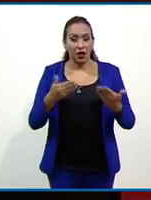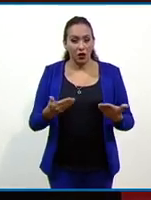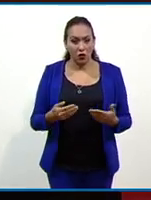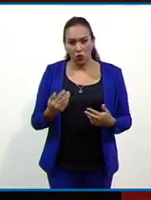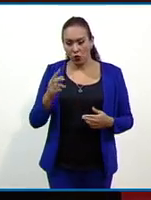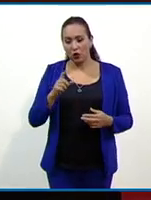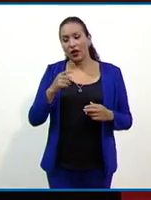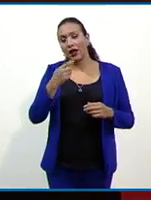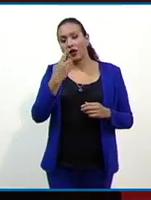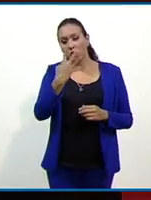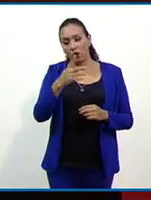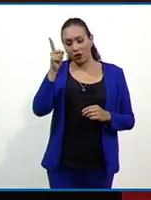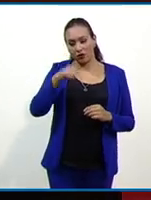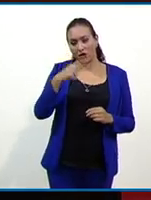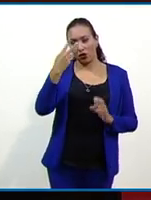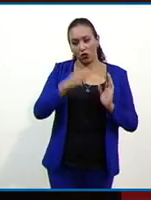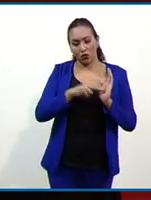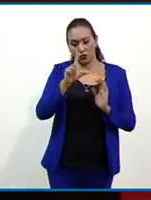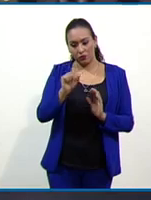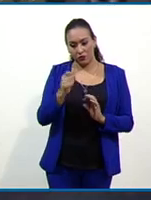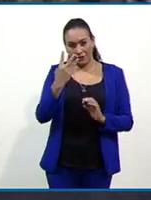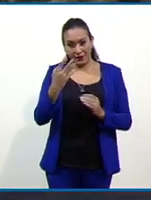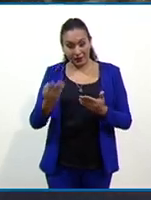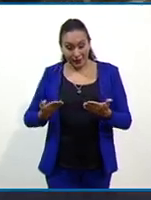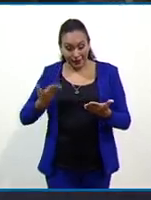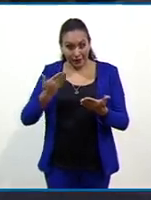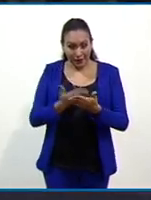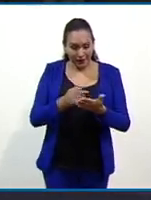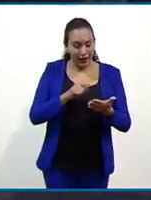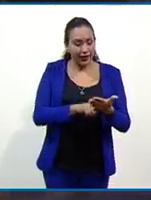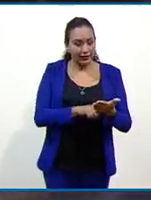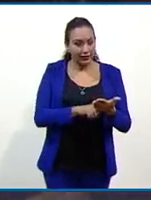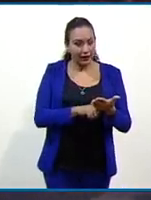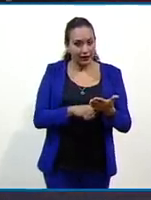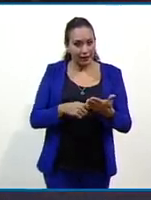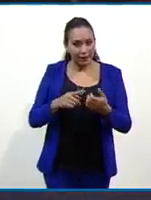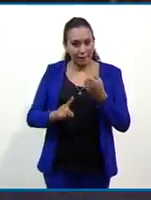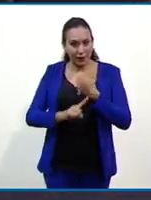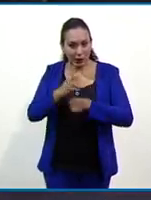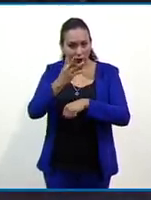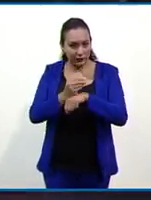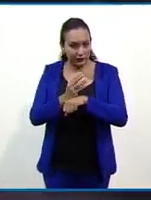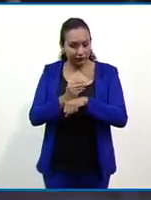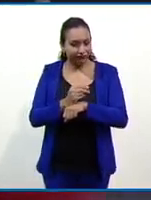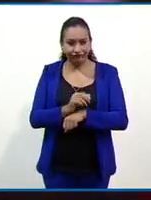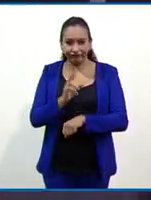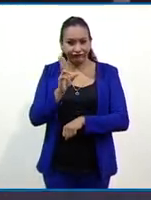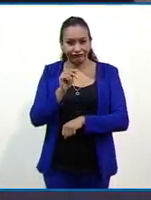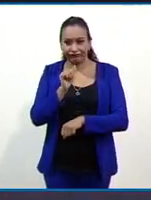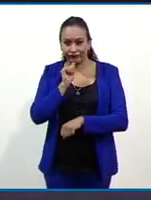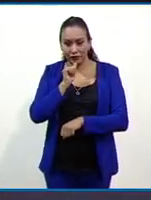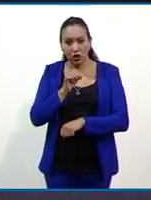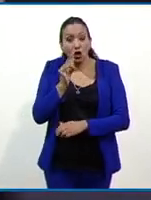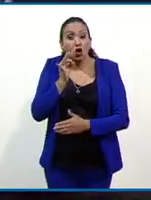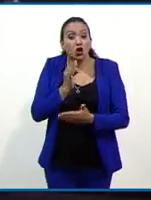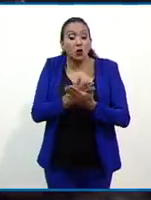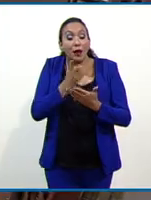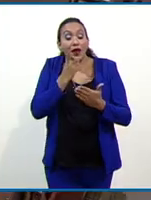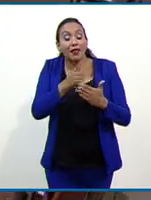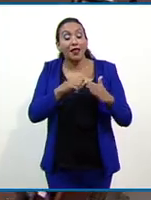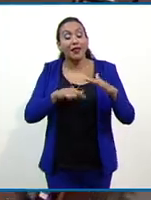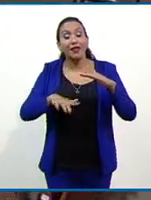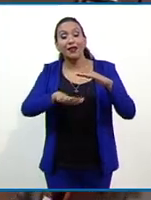trámite 4/2024 no resuelve el tema planteado de fondo, sino que solo establece proceder